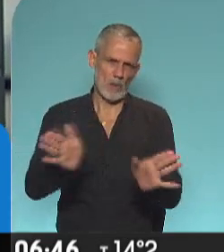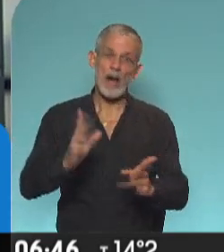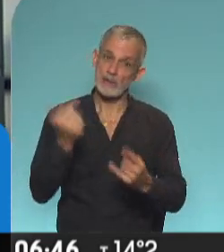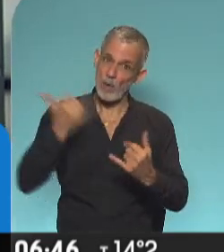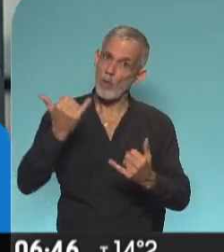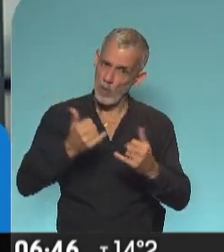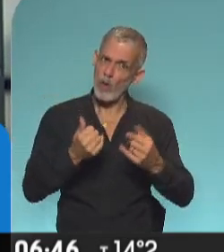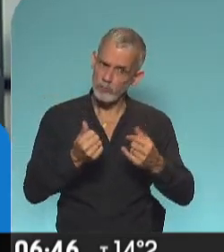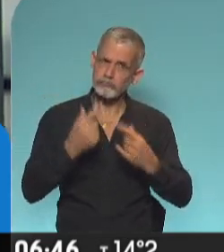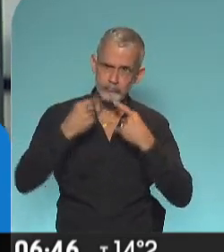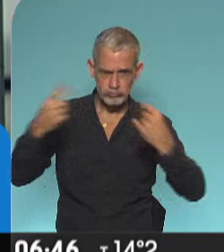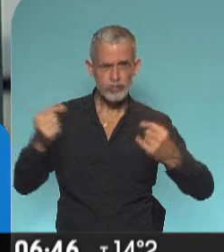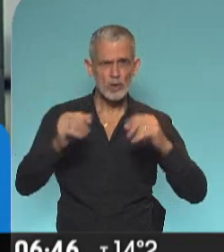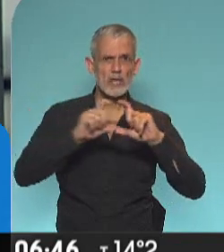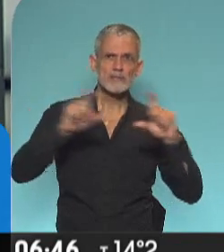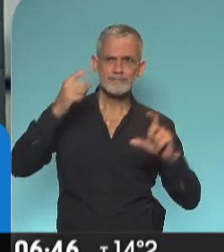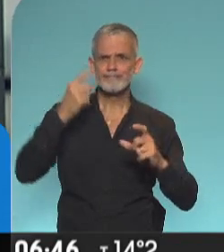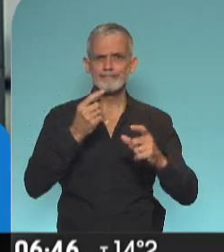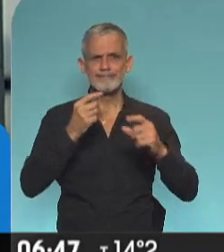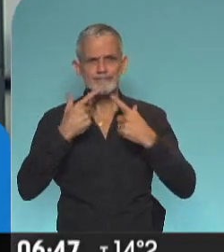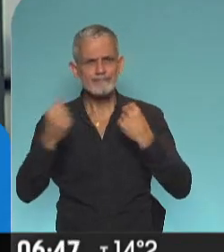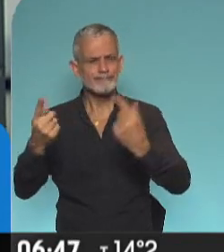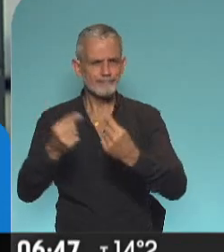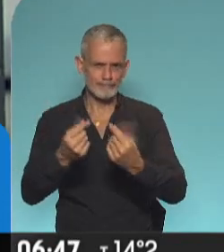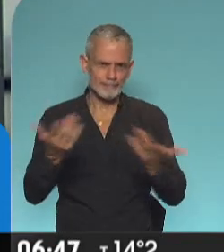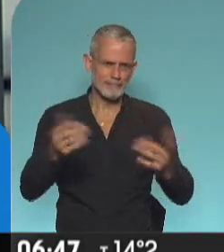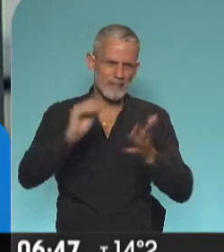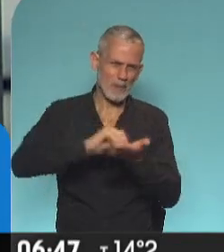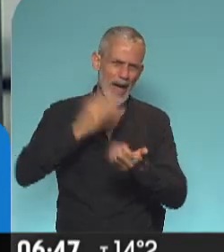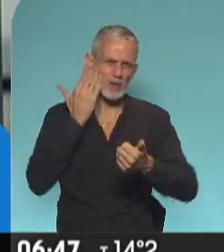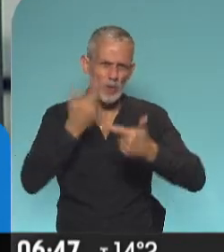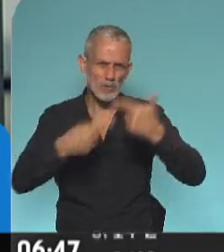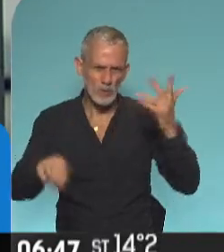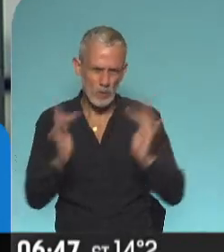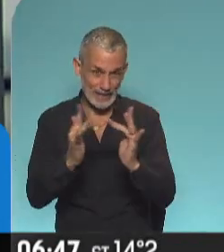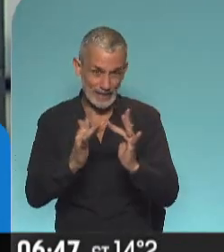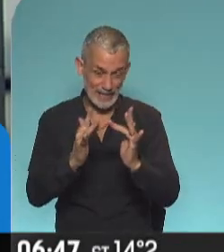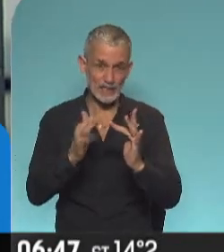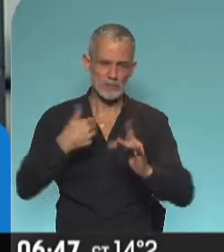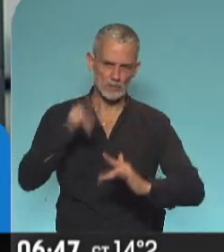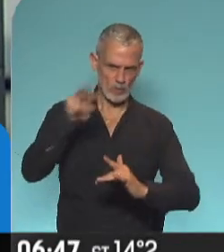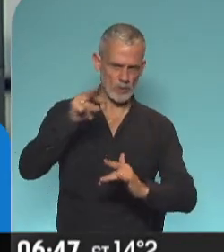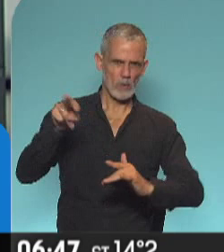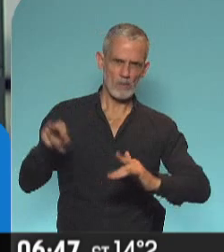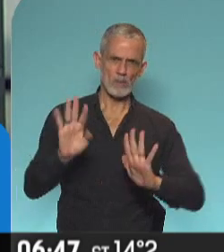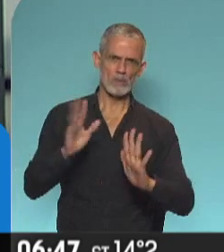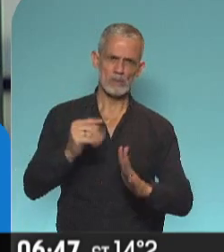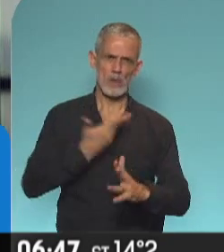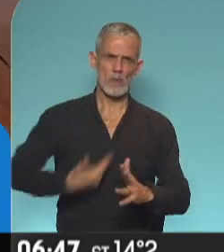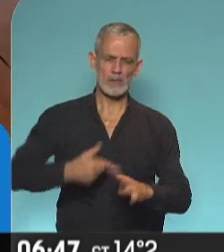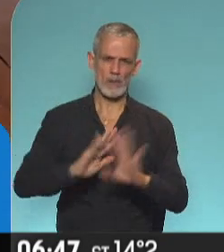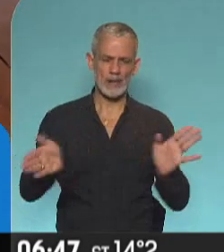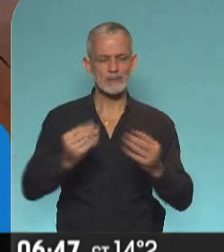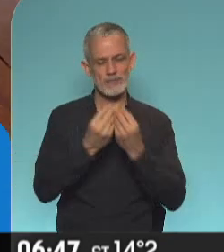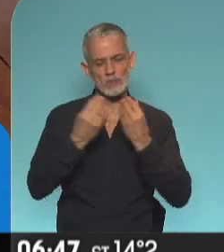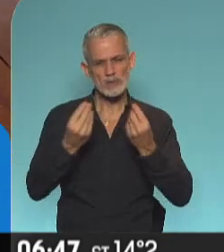muchos conceptos en este sentido, sobre todo en las redes sociales y también, bueno, quienes vimos la cobertura, se planteaba esto también en la marcha. Pero